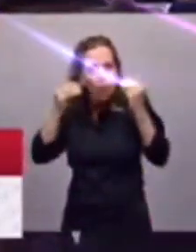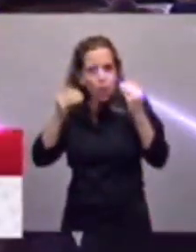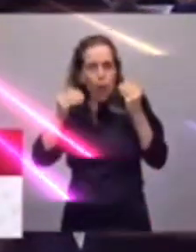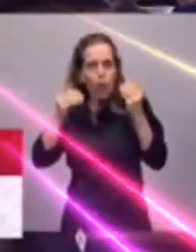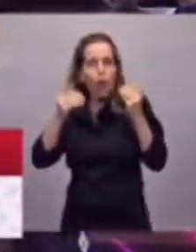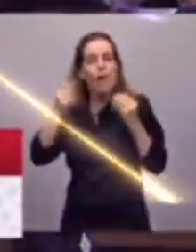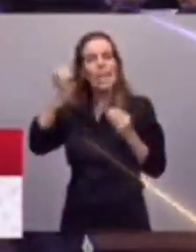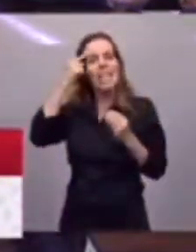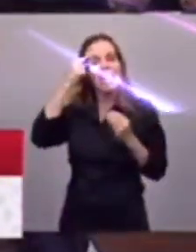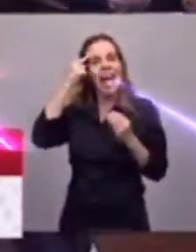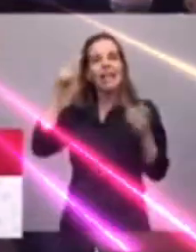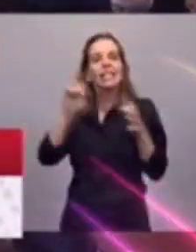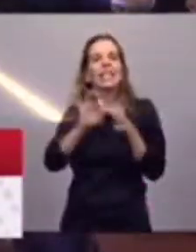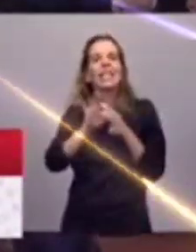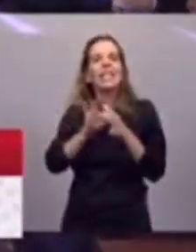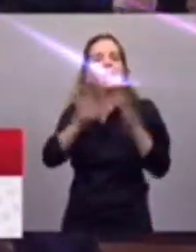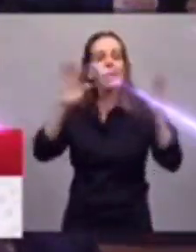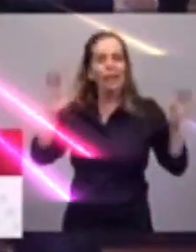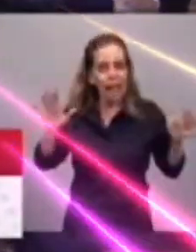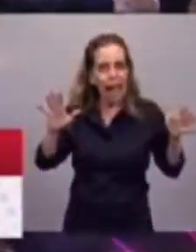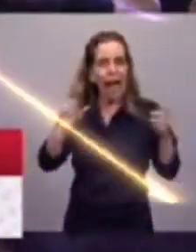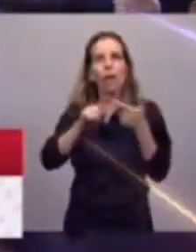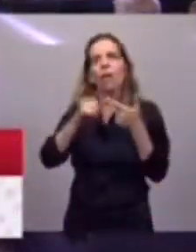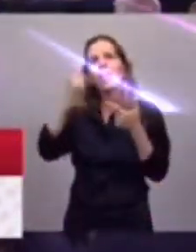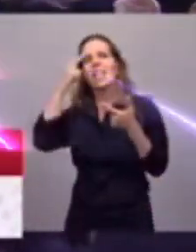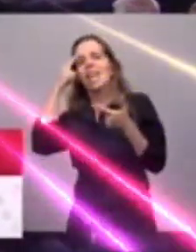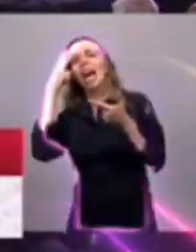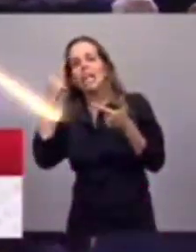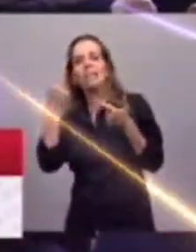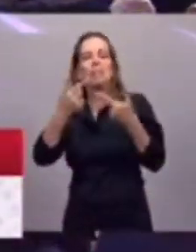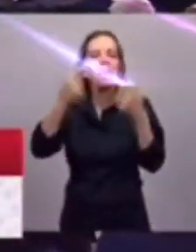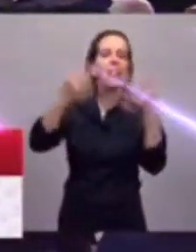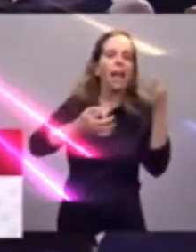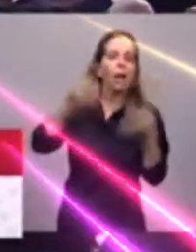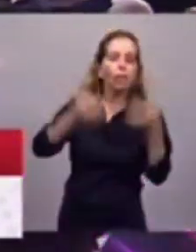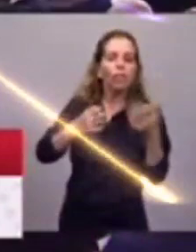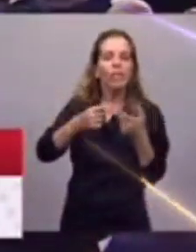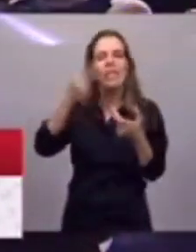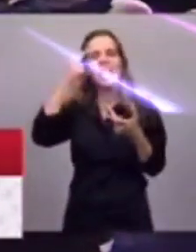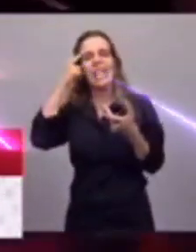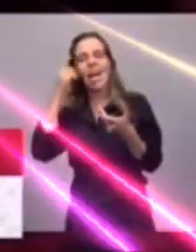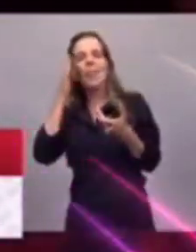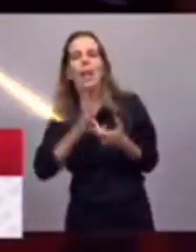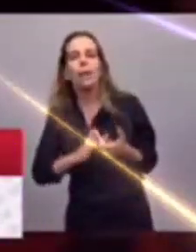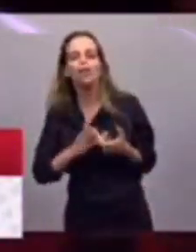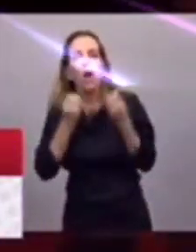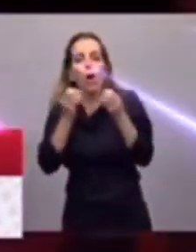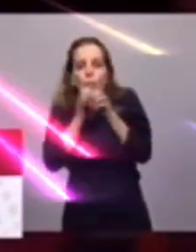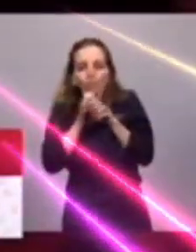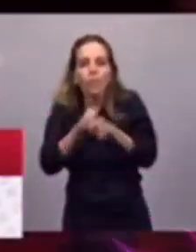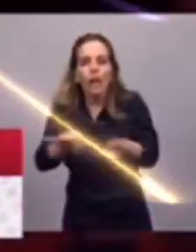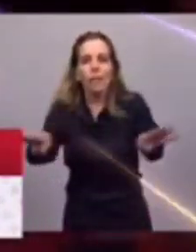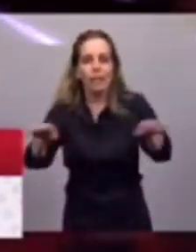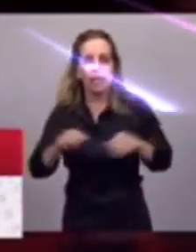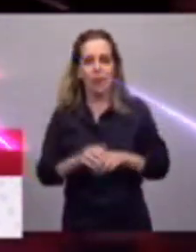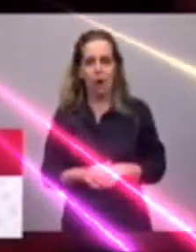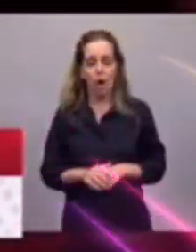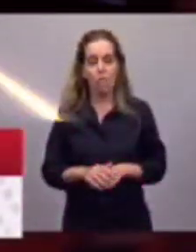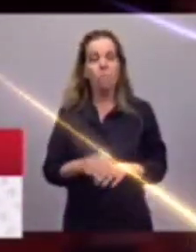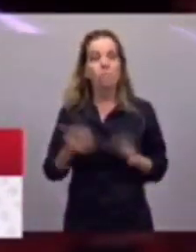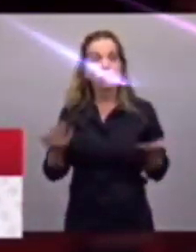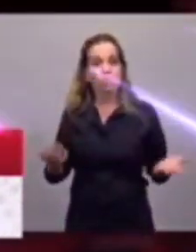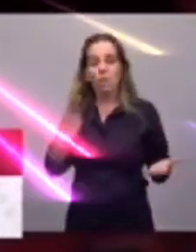los ideales de la libertad, los ideales de la justicia y de la bondad. ¿Y qué le